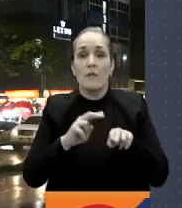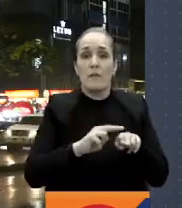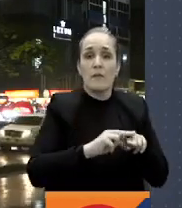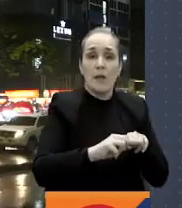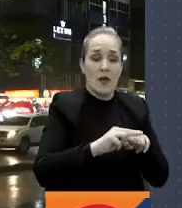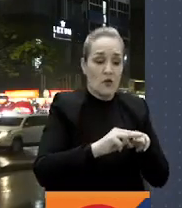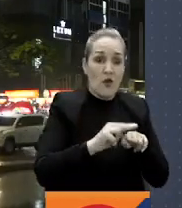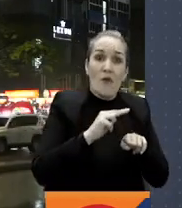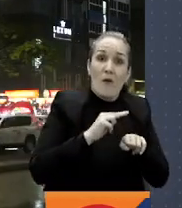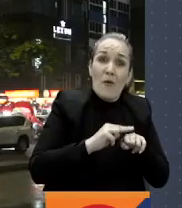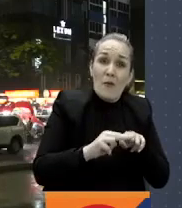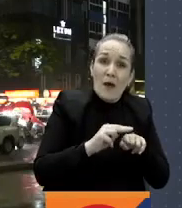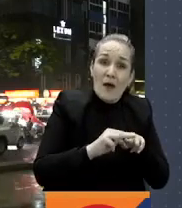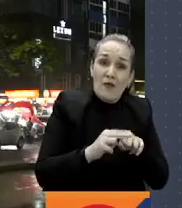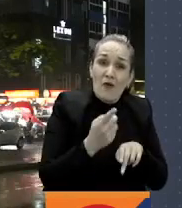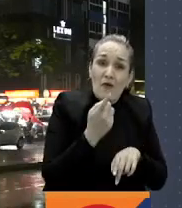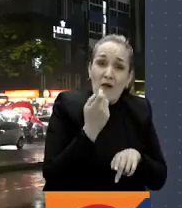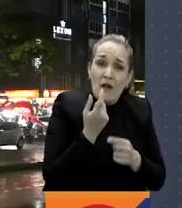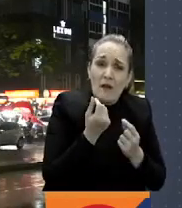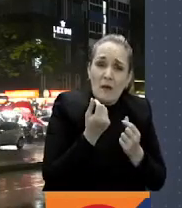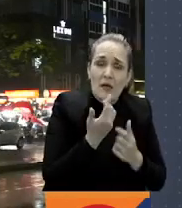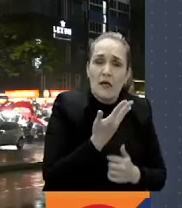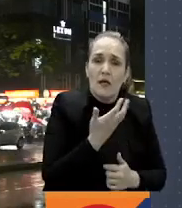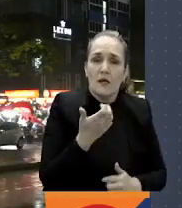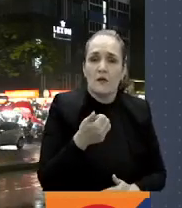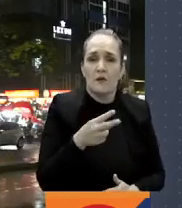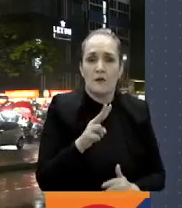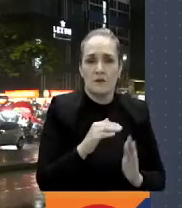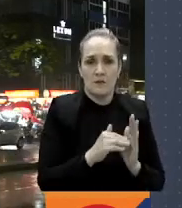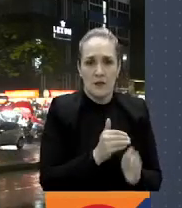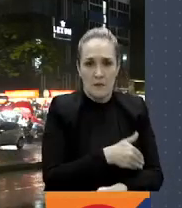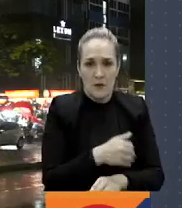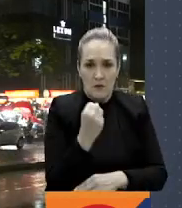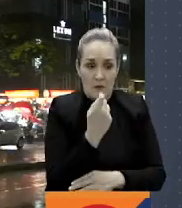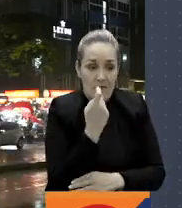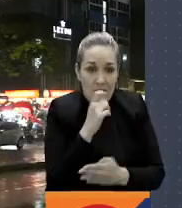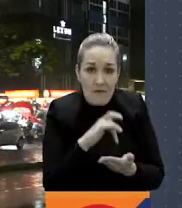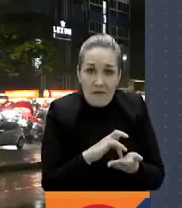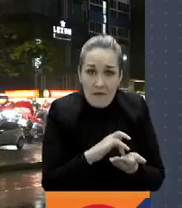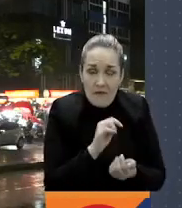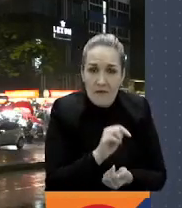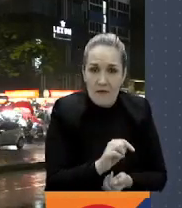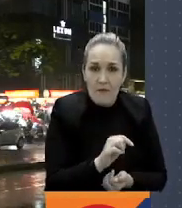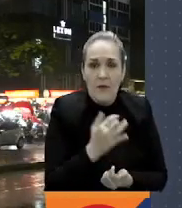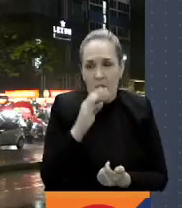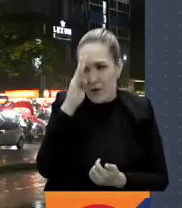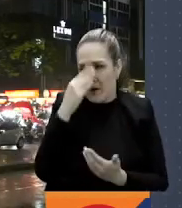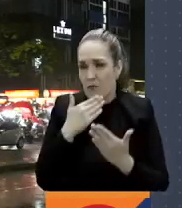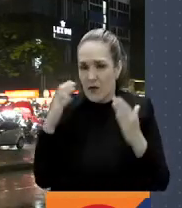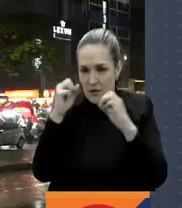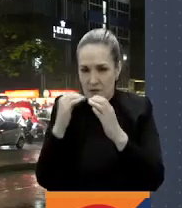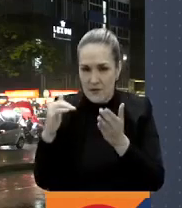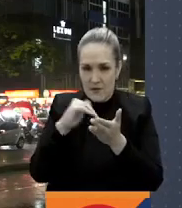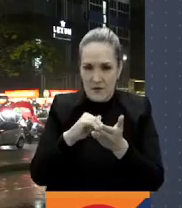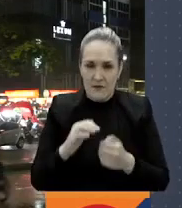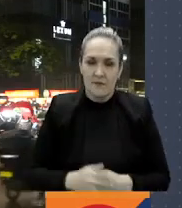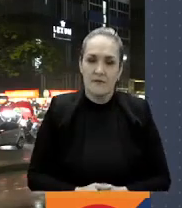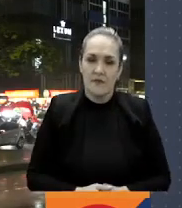de 512.000 millones de pesos. Ismael Tobón, buenas noches de nuevo.